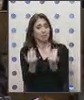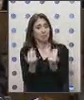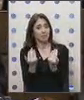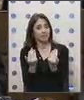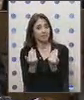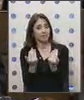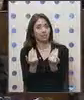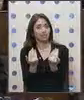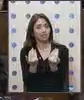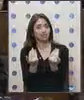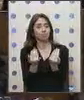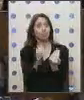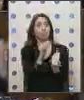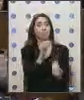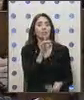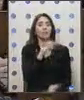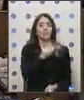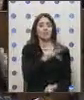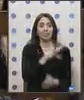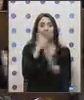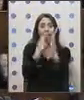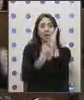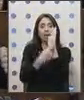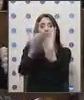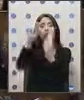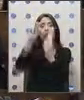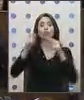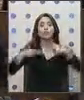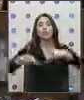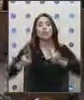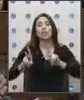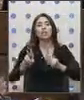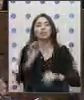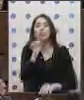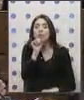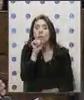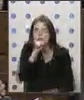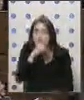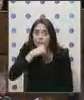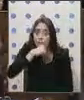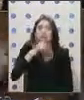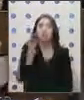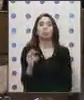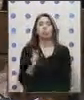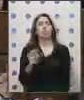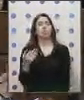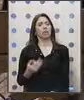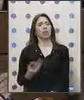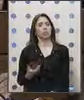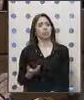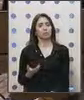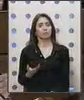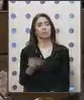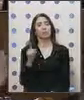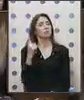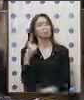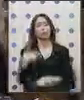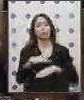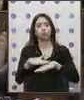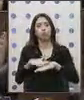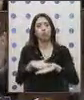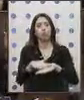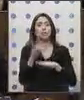el Estado de Chile reconozca el derecho a una vejez digna. Y eso es fundamental. Si eso